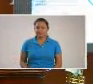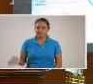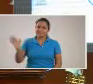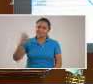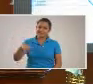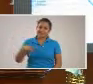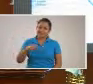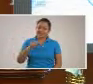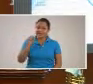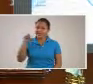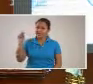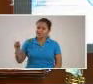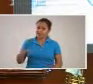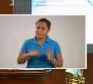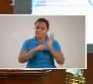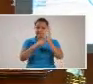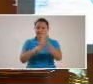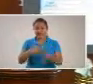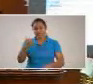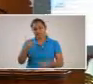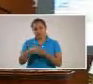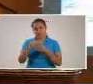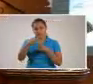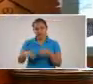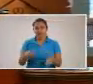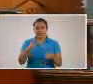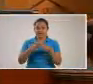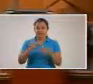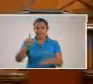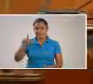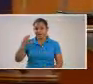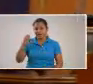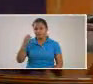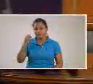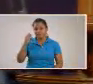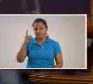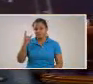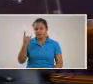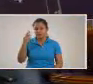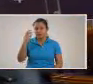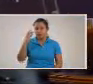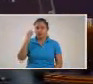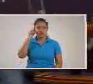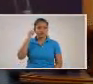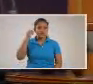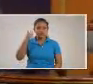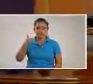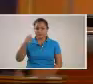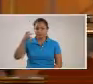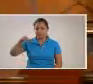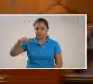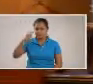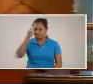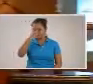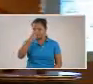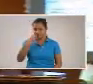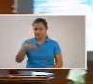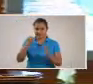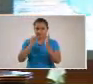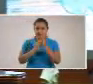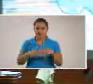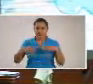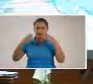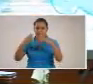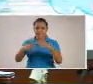de ellos aparece otra provincia llamada Lugansk y que están por el mismo estilo. Entonces, ¿qué es lo que yo veo acá? Le